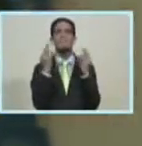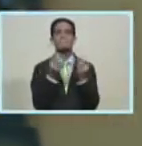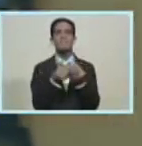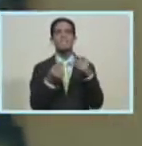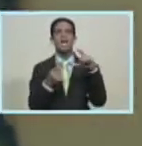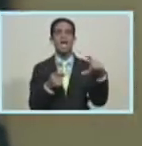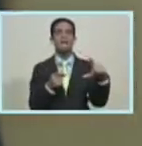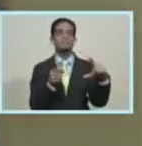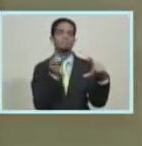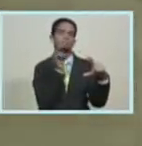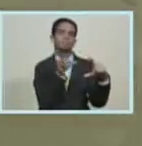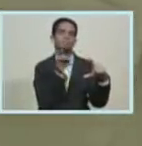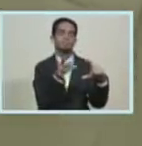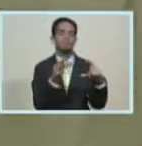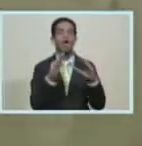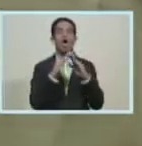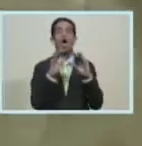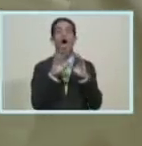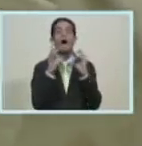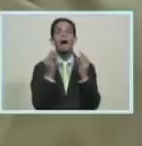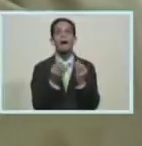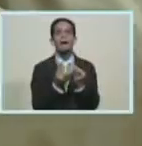misión, hogares de la patria.